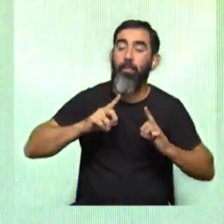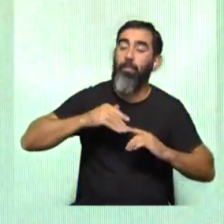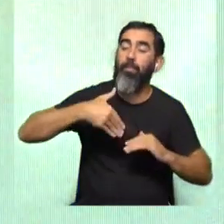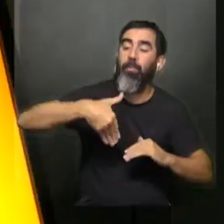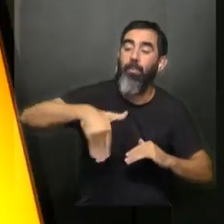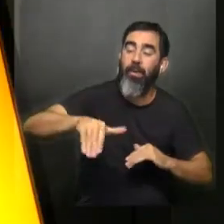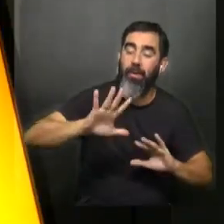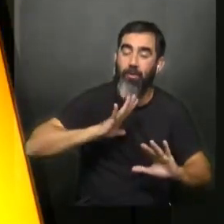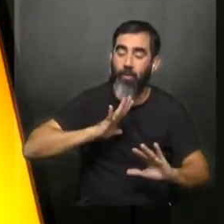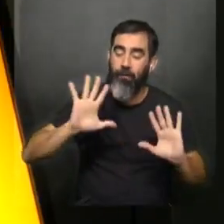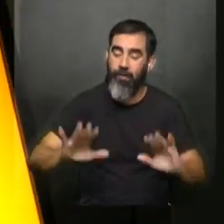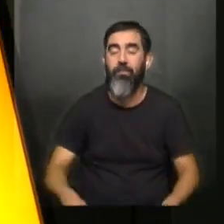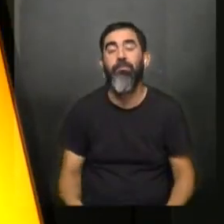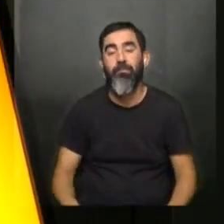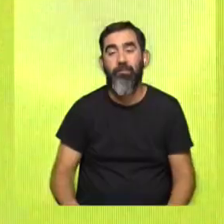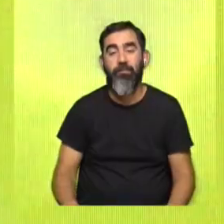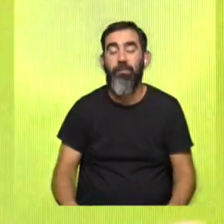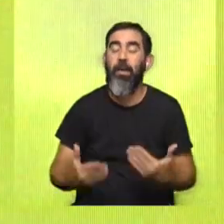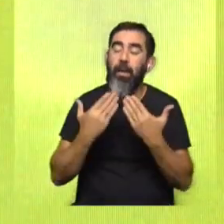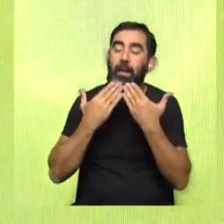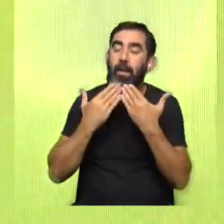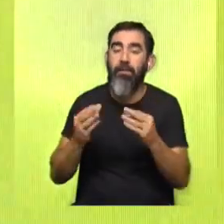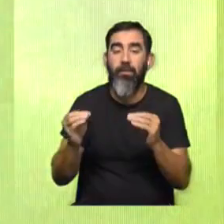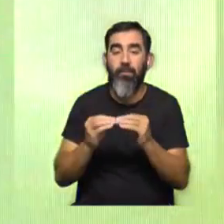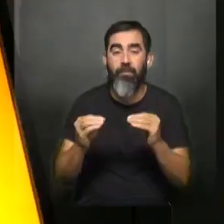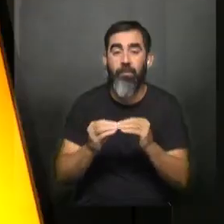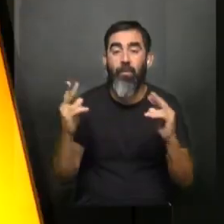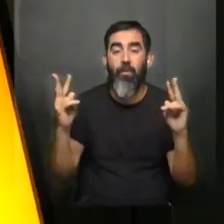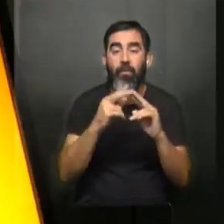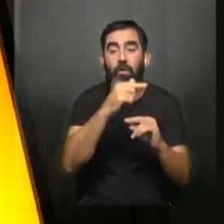más de carbón. Exacto. Un poquito de brasa. Gracias, Alexandra, nos vemos la semana que viene. Hasta la semana que viene.